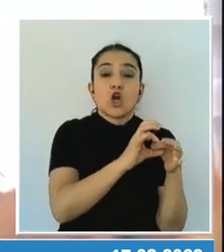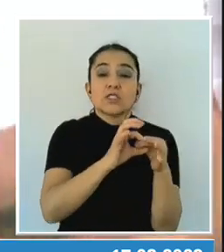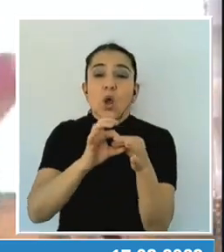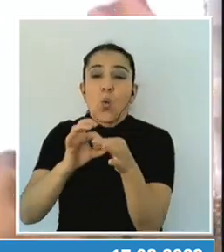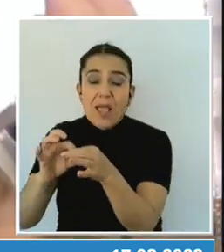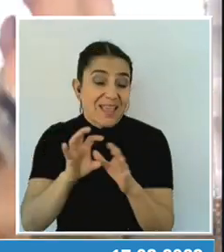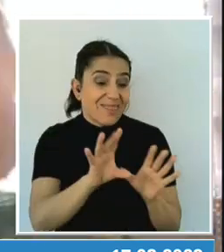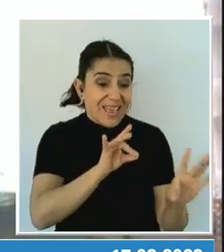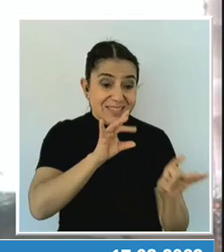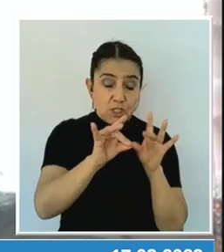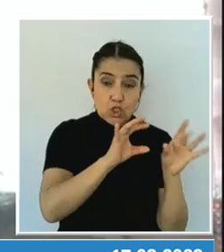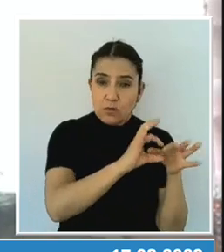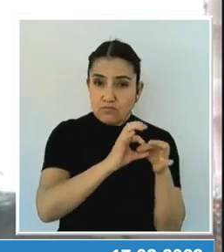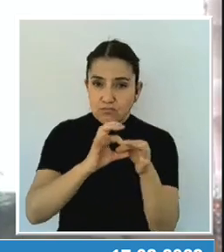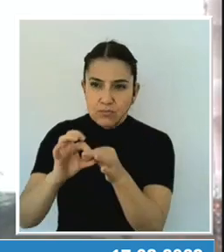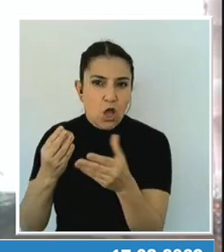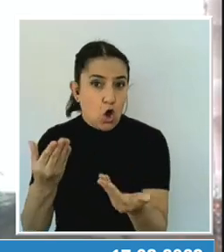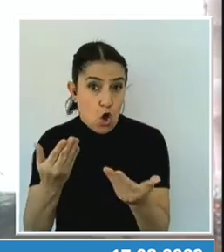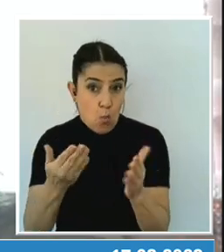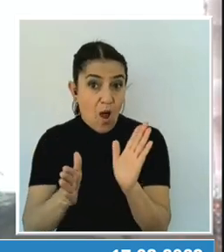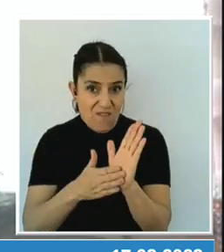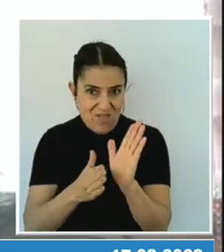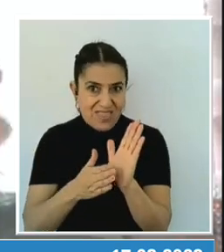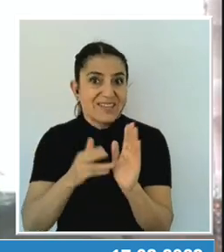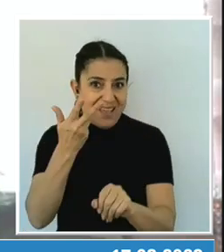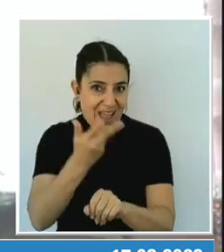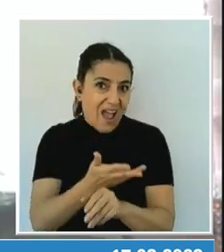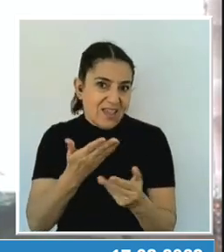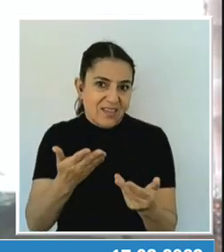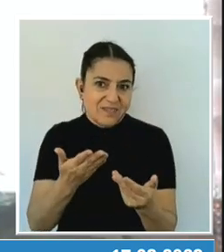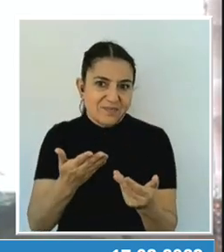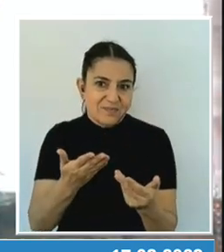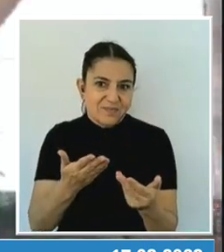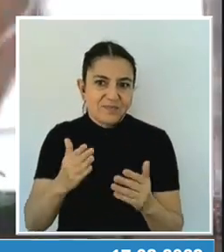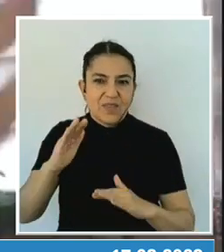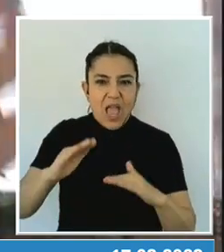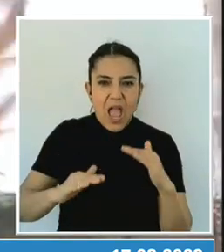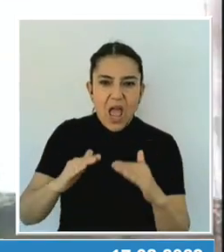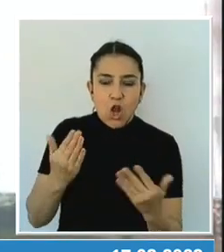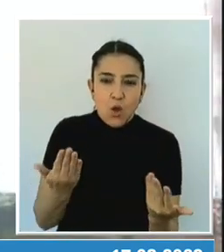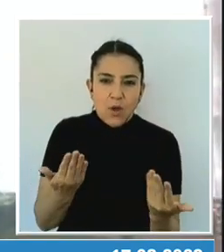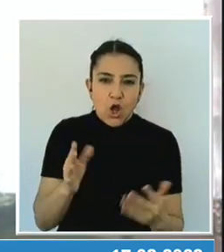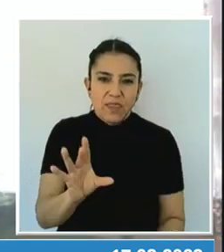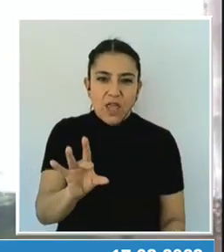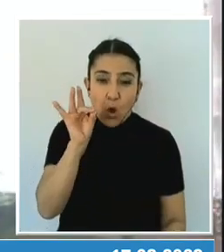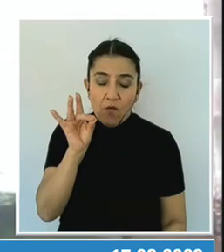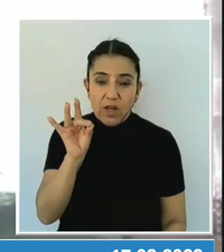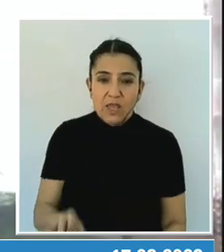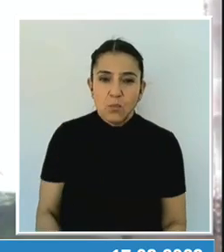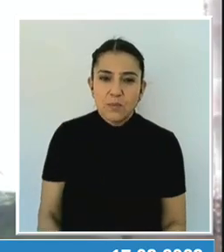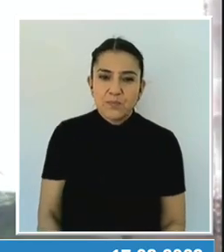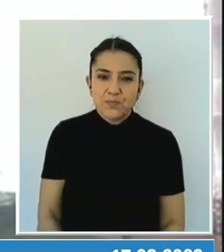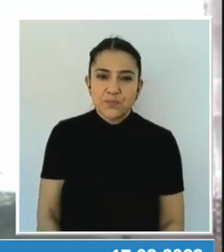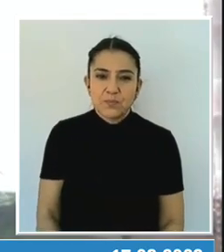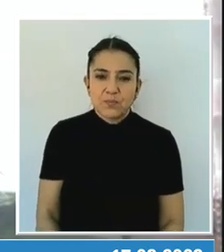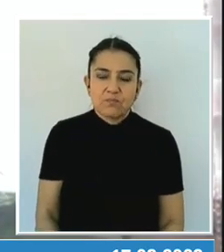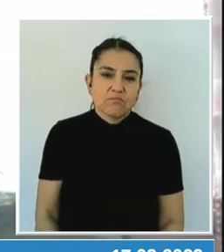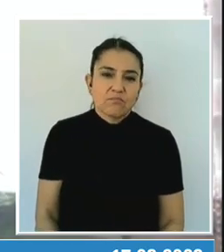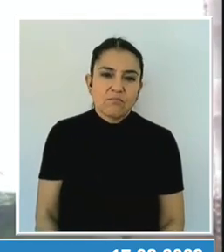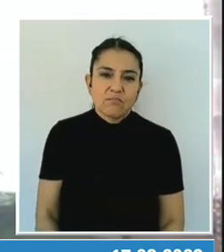la evidencia que tenemos disponible. Y a lo mejor descubrimos cosas, y si descubrimos cosas, digamos, que